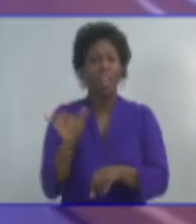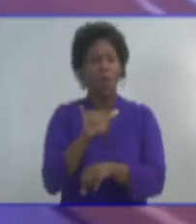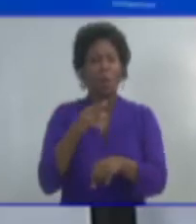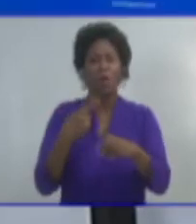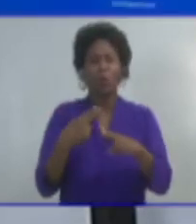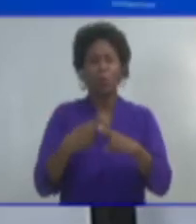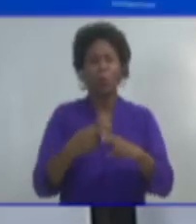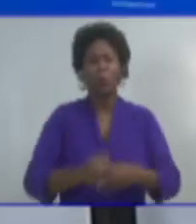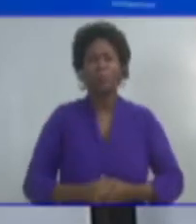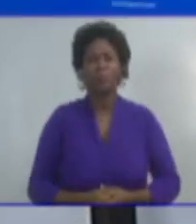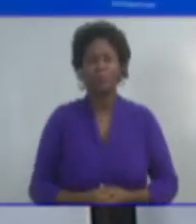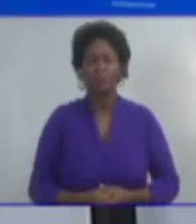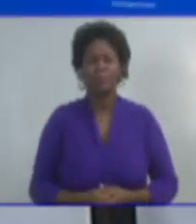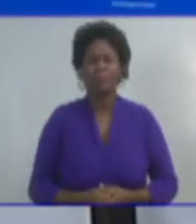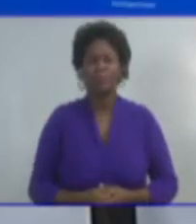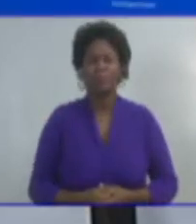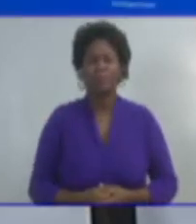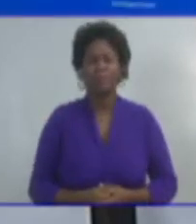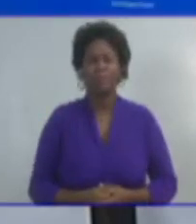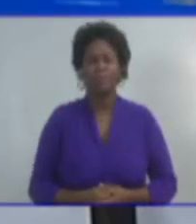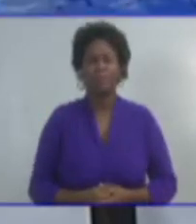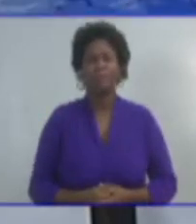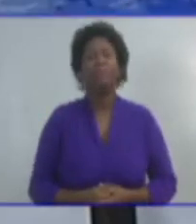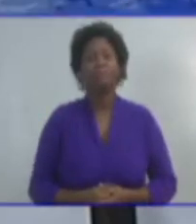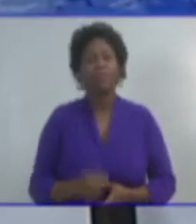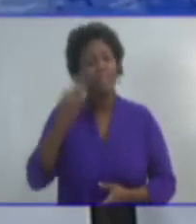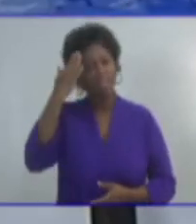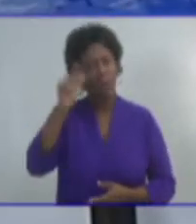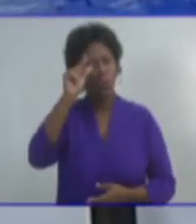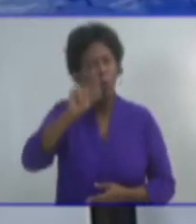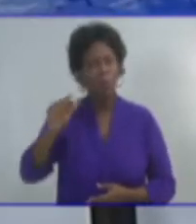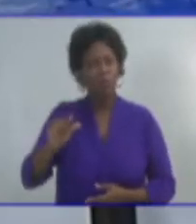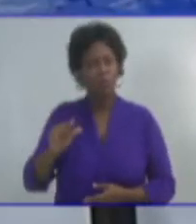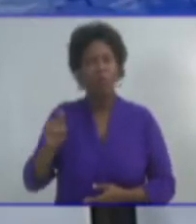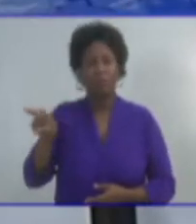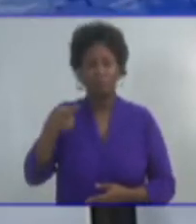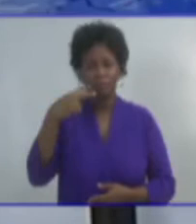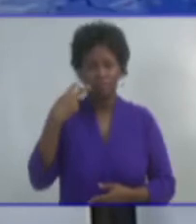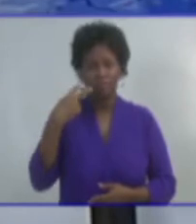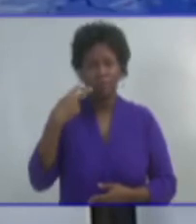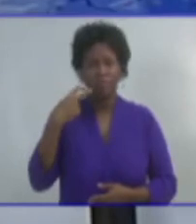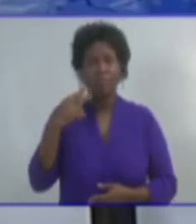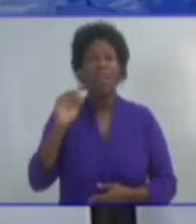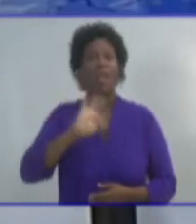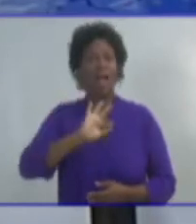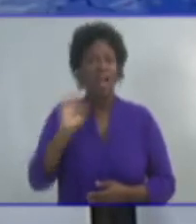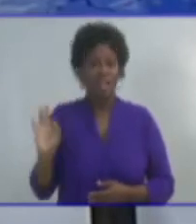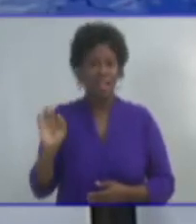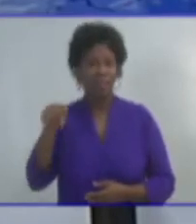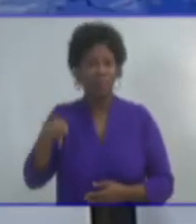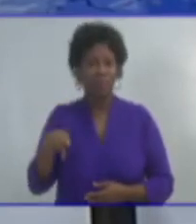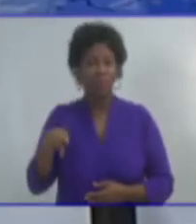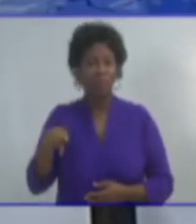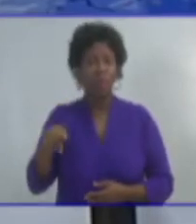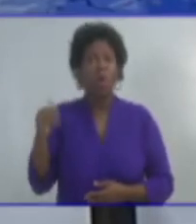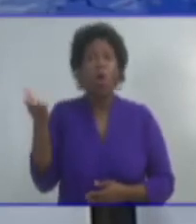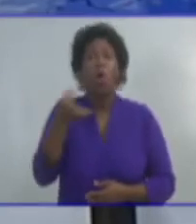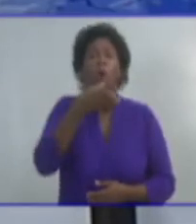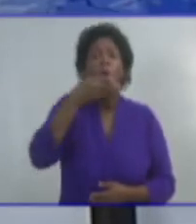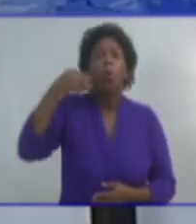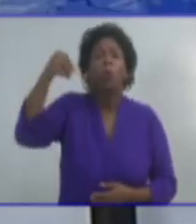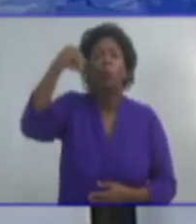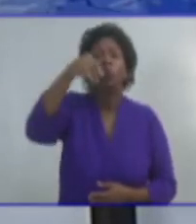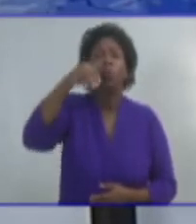Tiempo. Sí, gracias, Cristian. Saludos a ti y a todos los televidentes. Bueno, con la llegada del polvo del Sahara